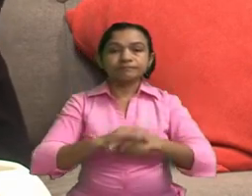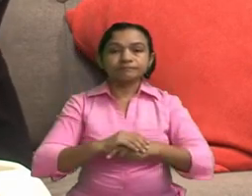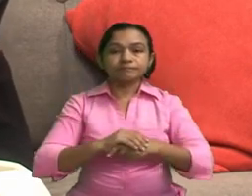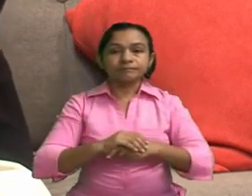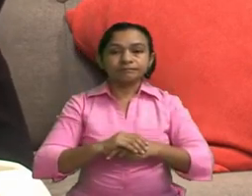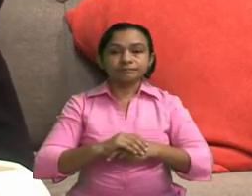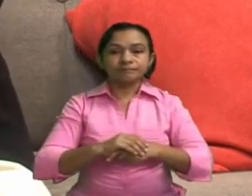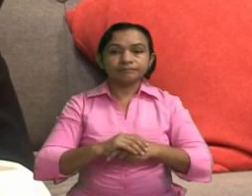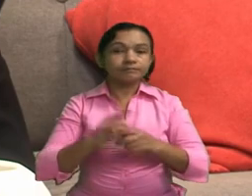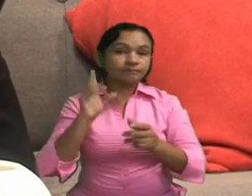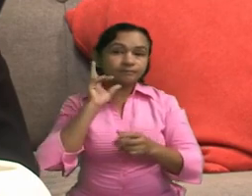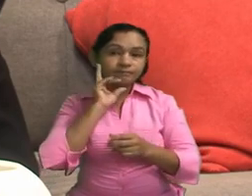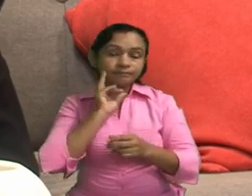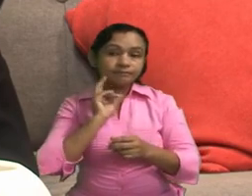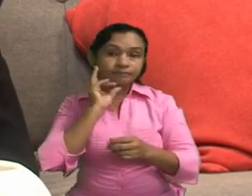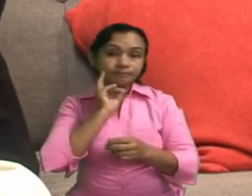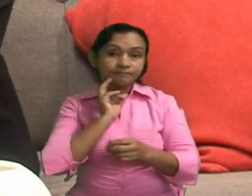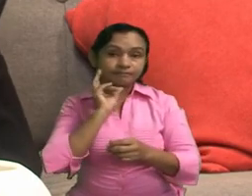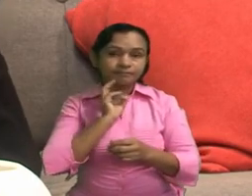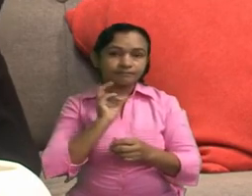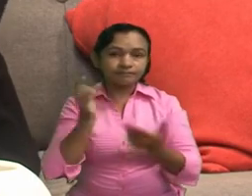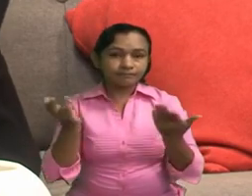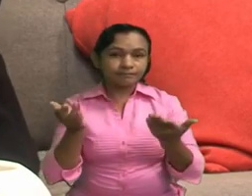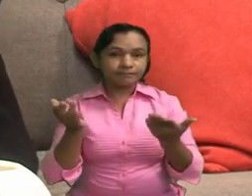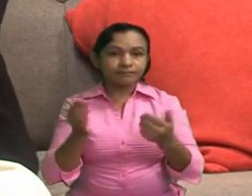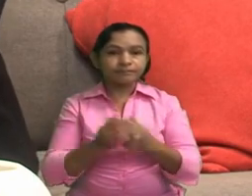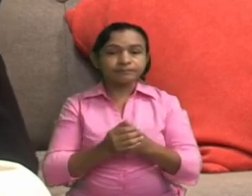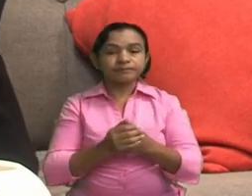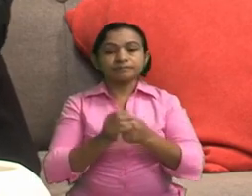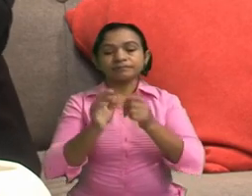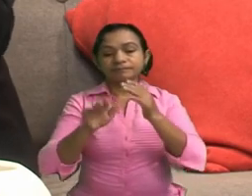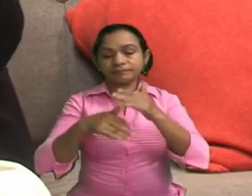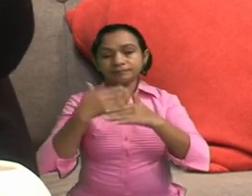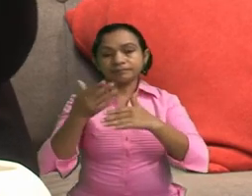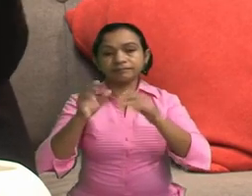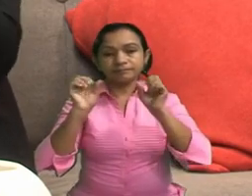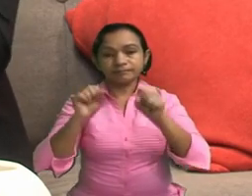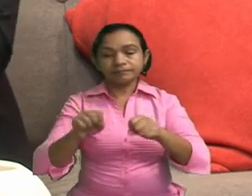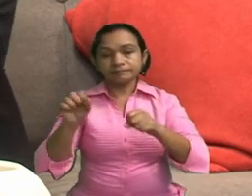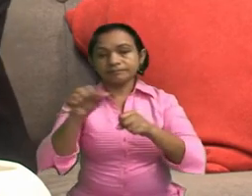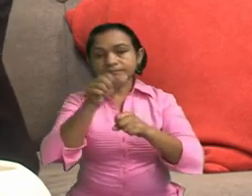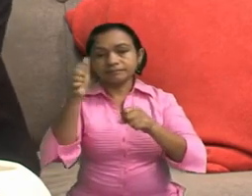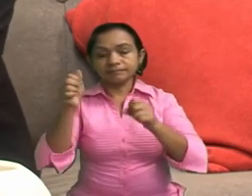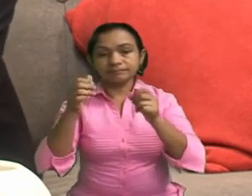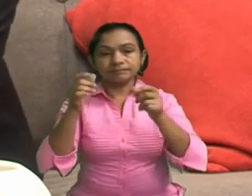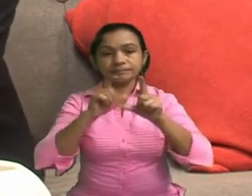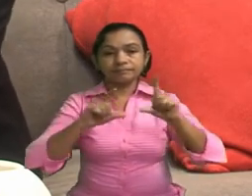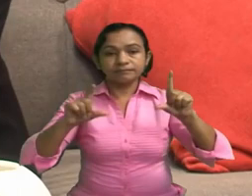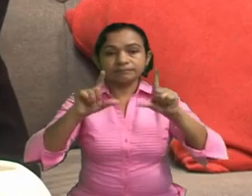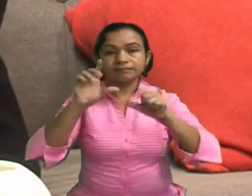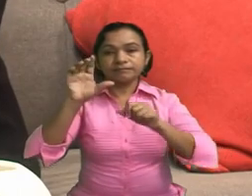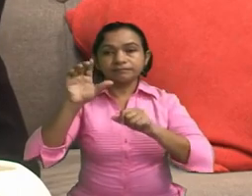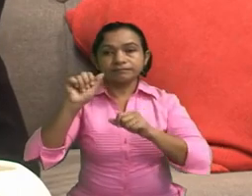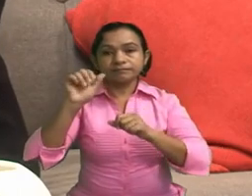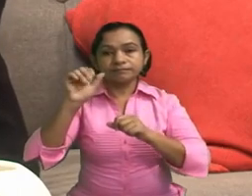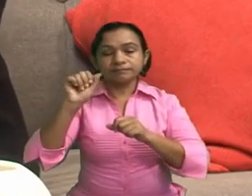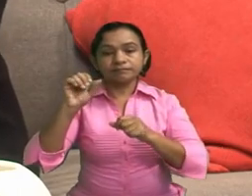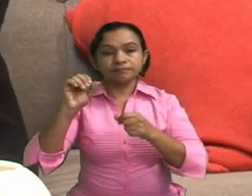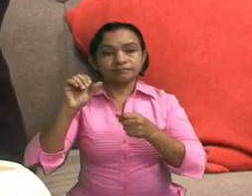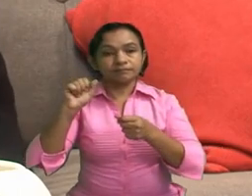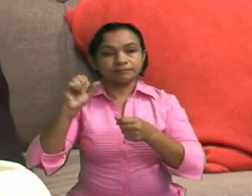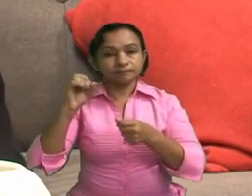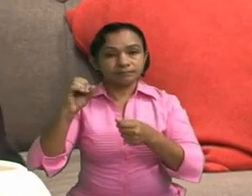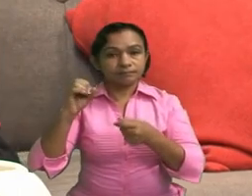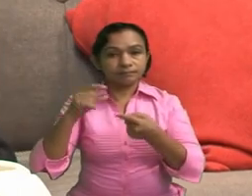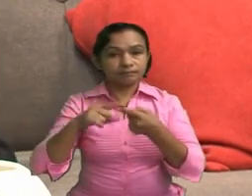ejemplo, en el chocolate es ese tema, ¿verdad? Uh-huh. Aparte de poder establecer otras áreas de cacao en el territorio, uh-huh. ¿Ya?